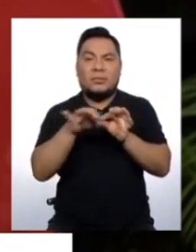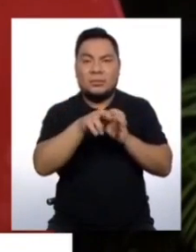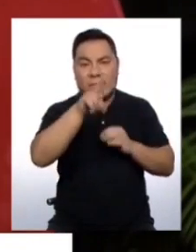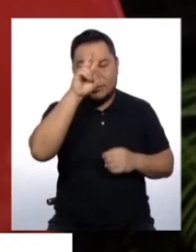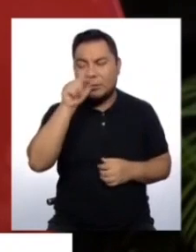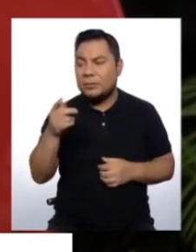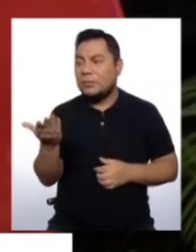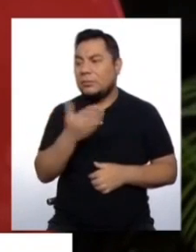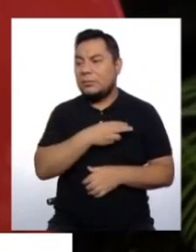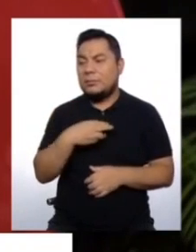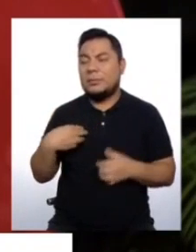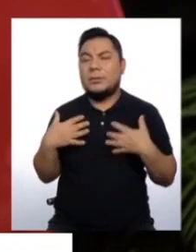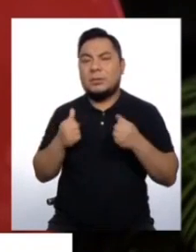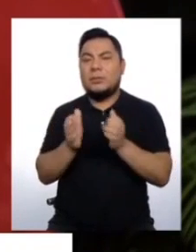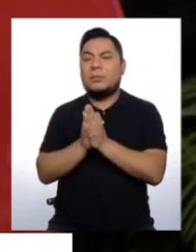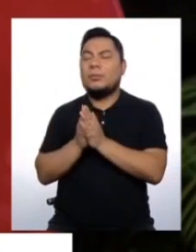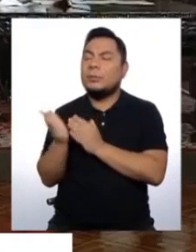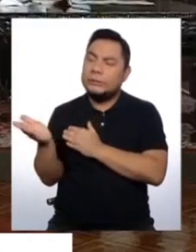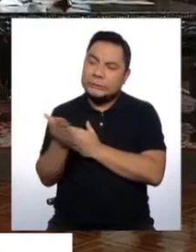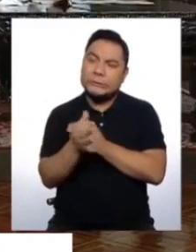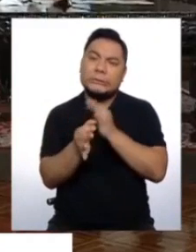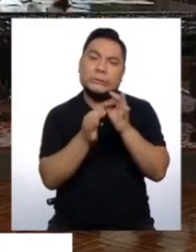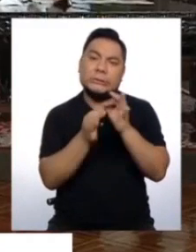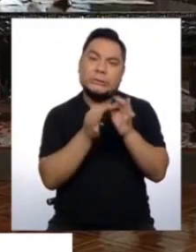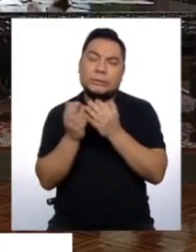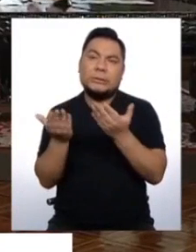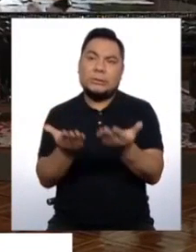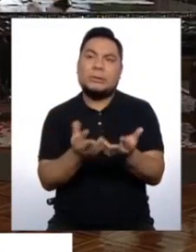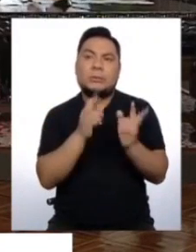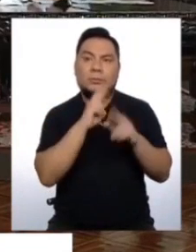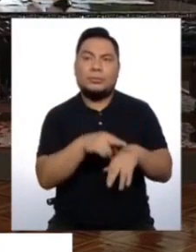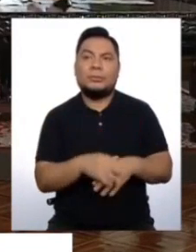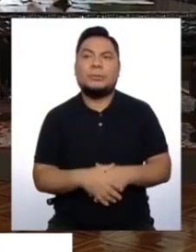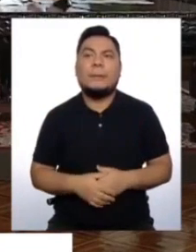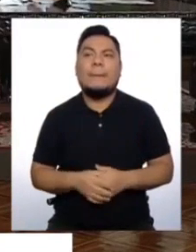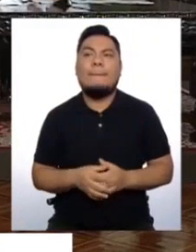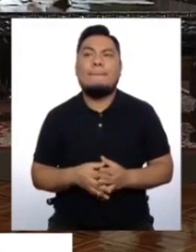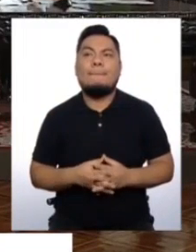favor, Ministro de Salud, si nos puede ampliar la respuesta.